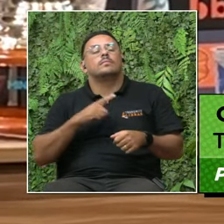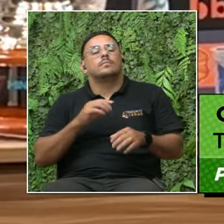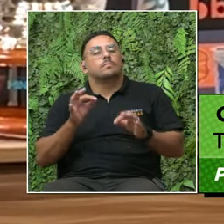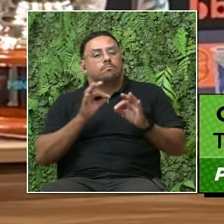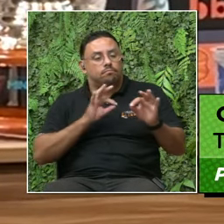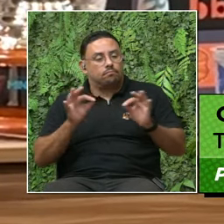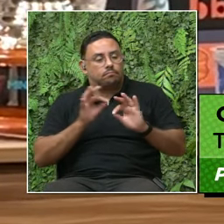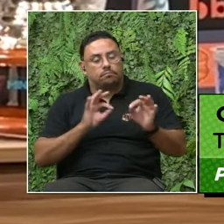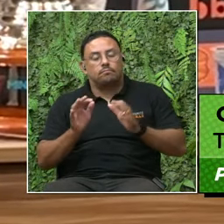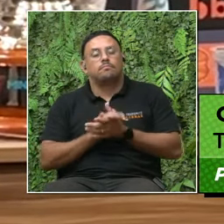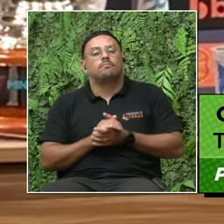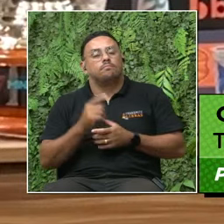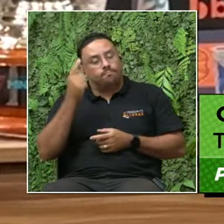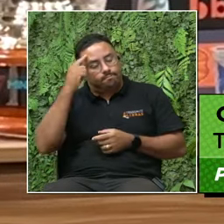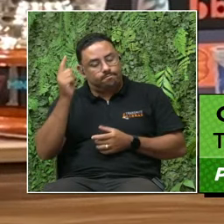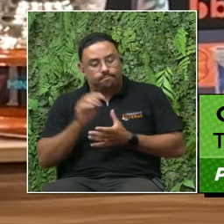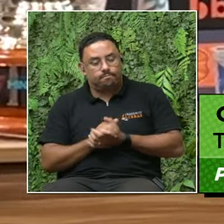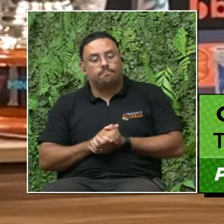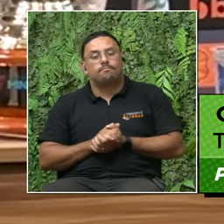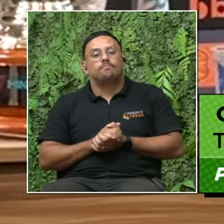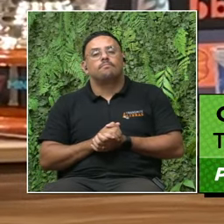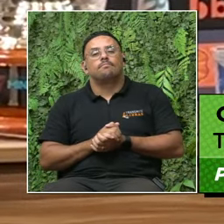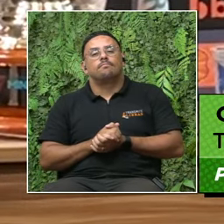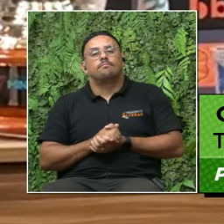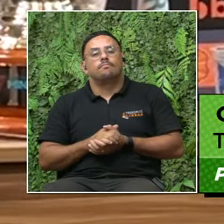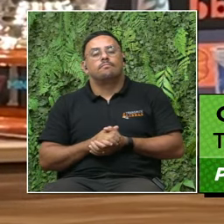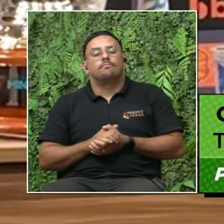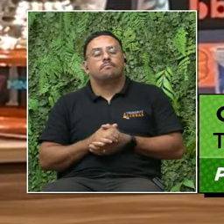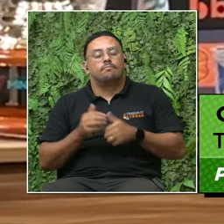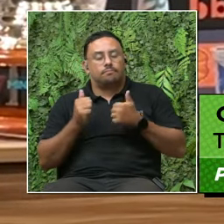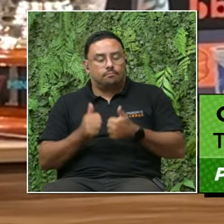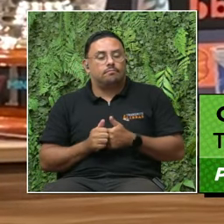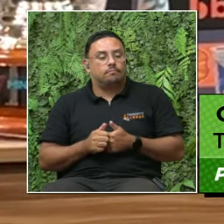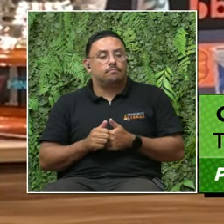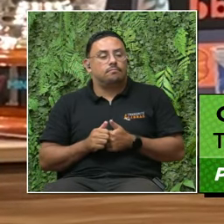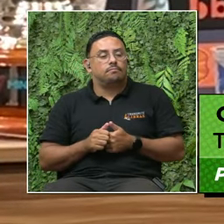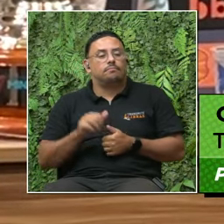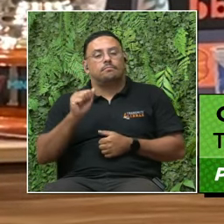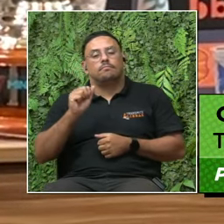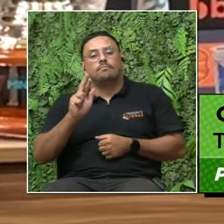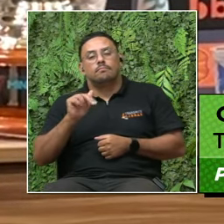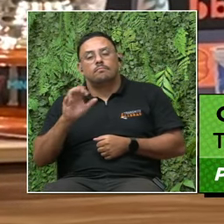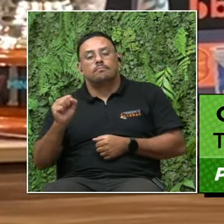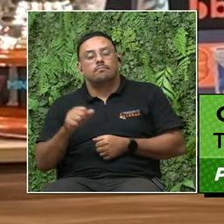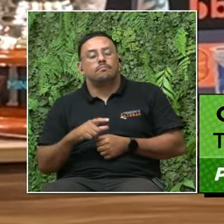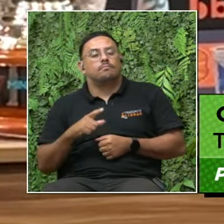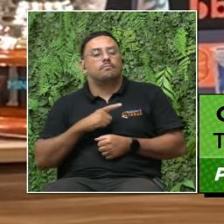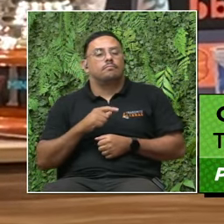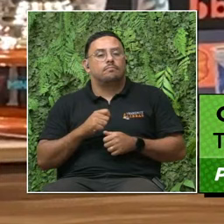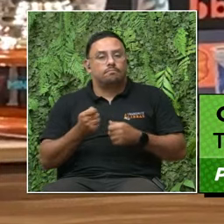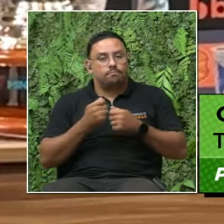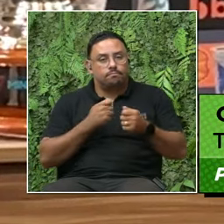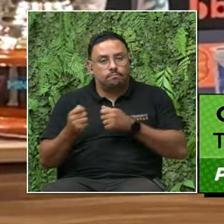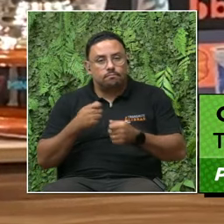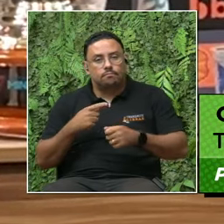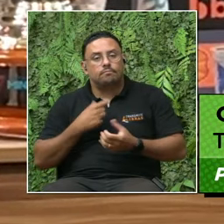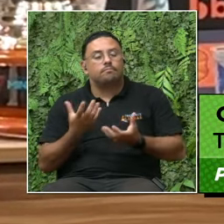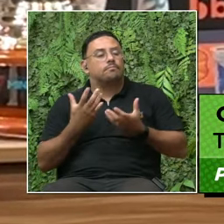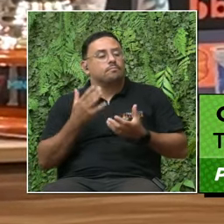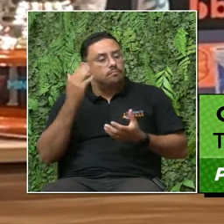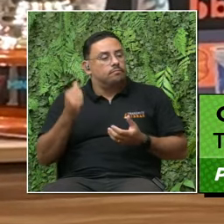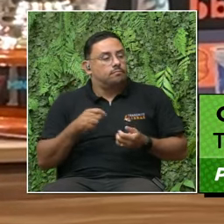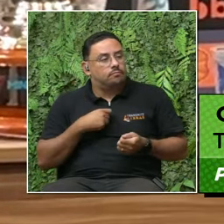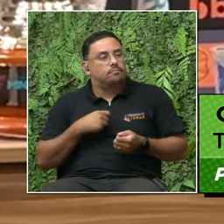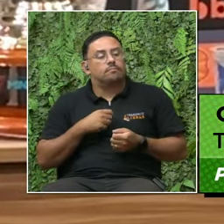plan no Serv arriesgar arrig teniendo control porque no queríamos que no